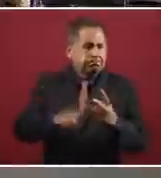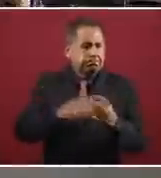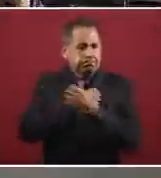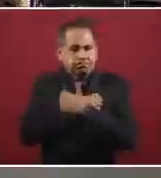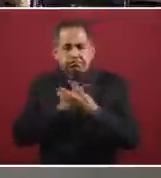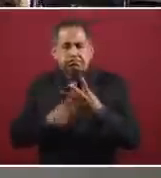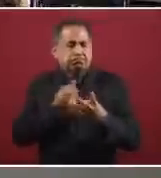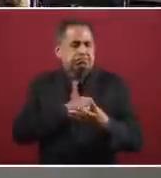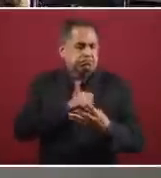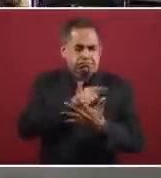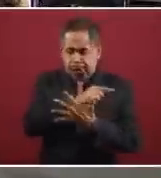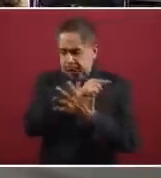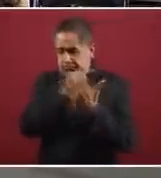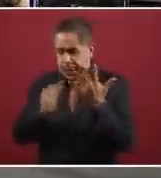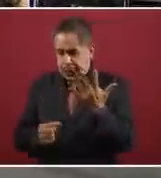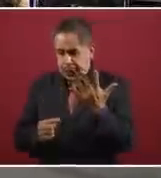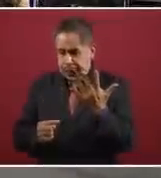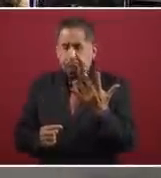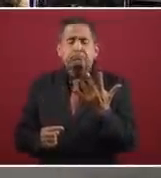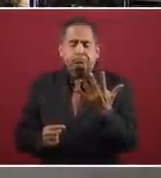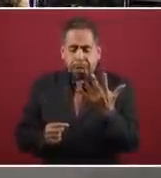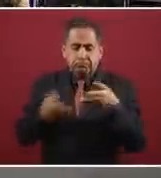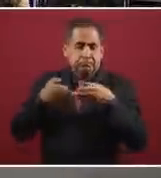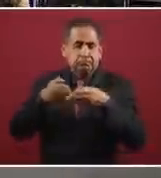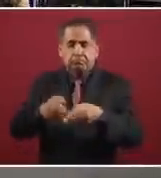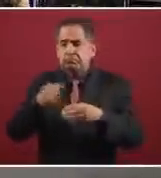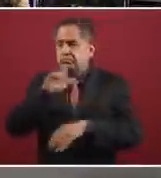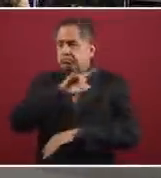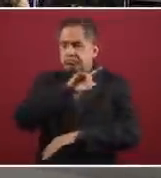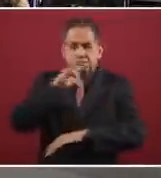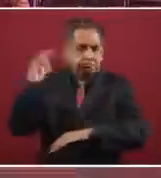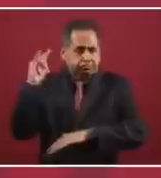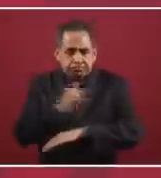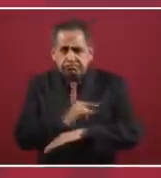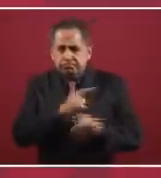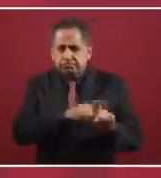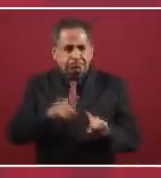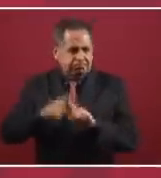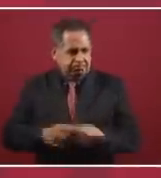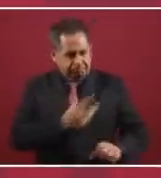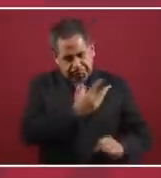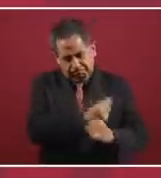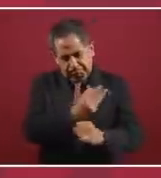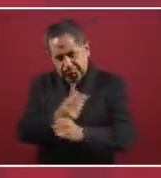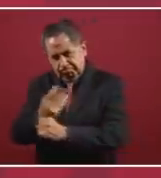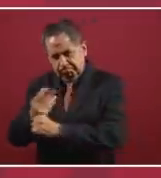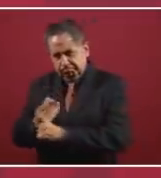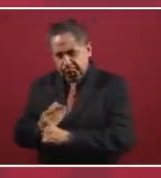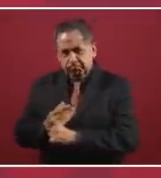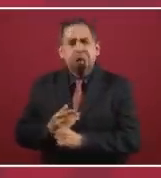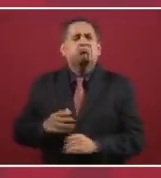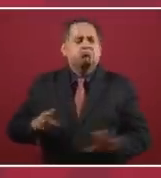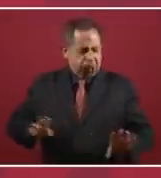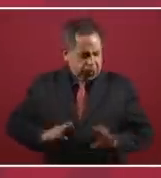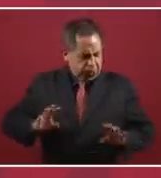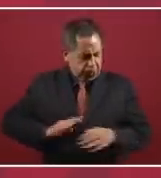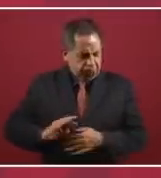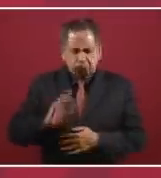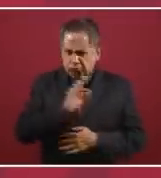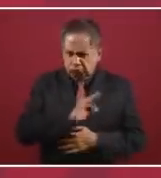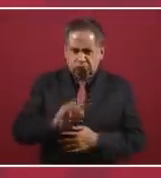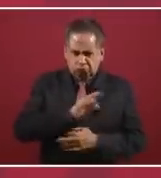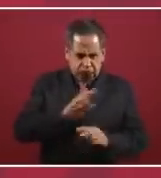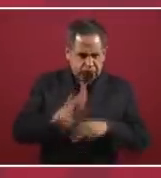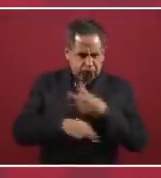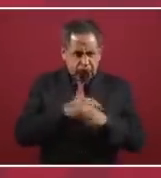la salud. Hay una necesidad de puertos, aeropuertos, de infraestructura muy importante, y hay las condiciones dadas para